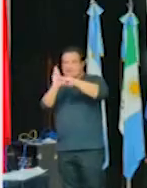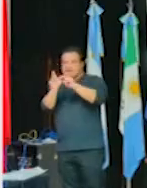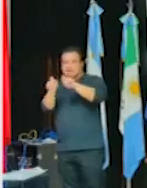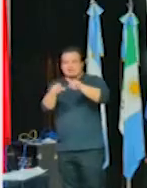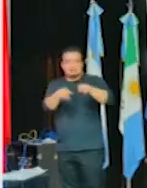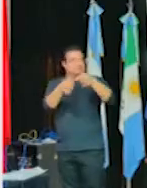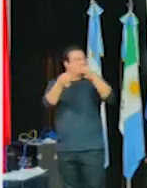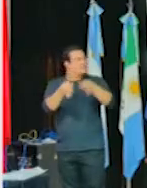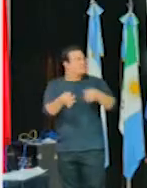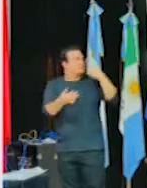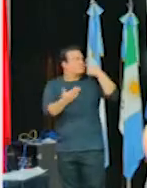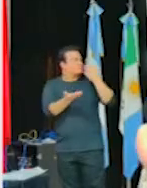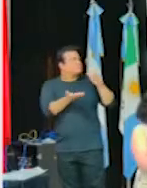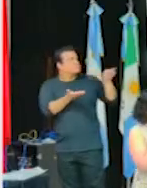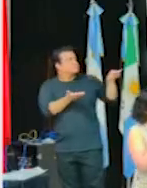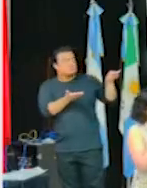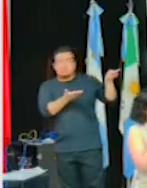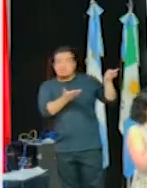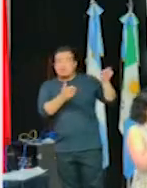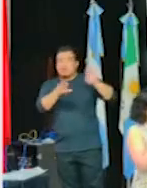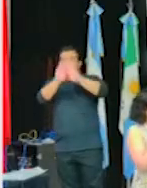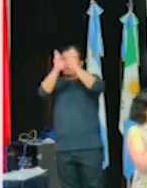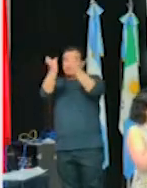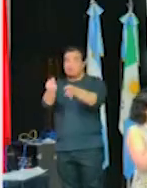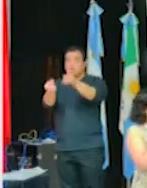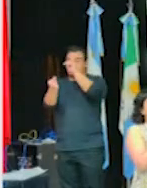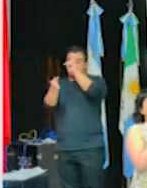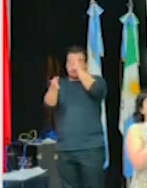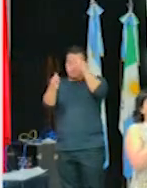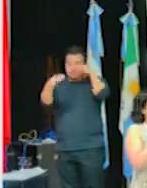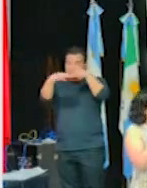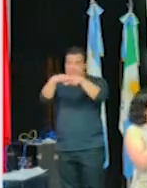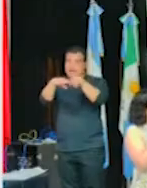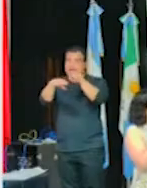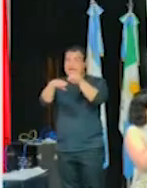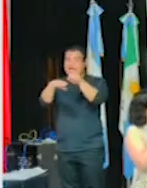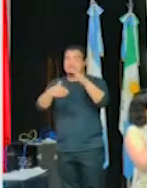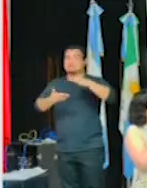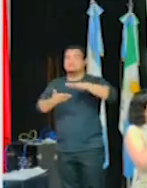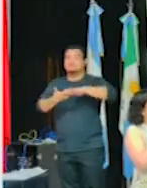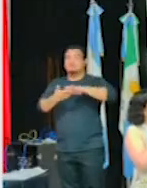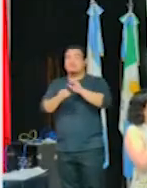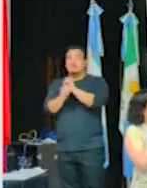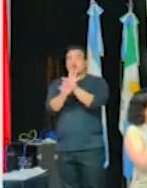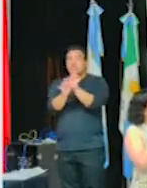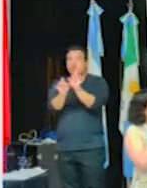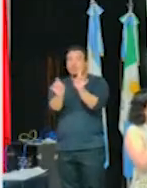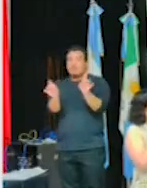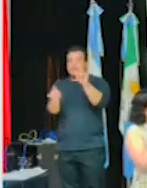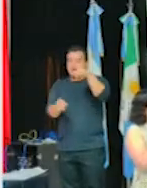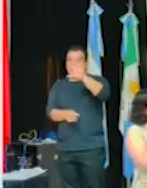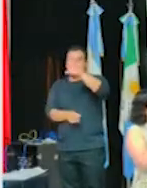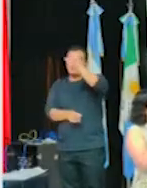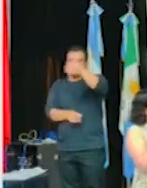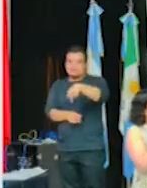una foto del hospital modular, que es donde se hicieron las asistencias de COVID, acá en el Chaco, y esta es una